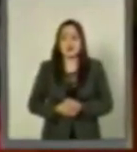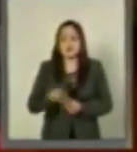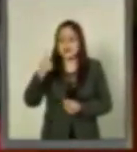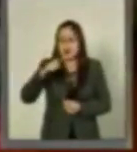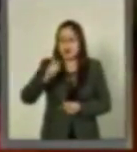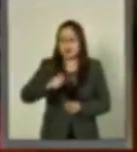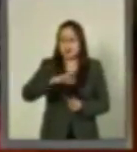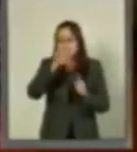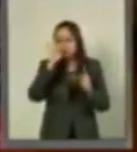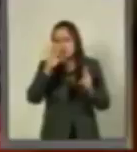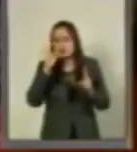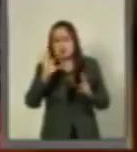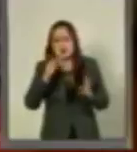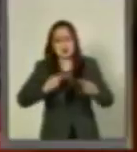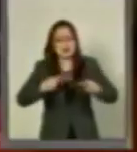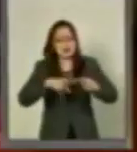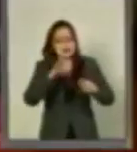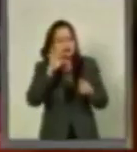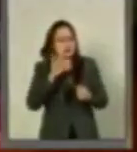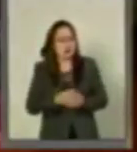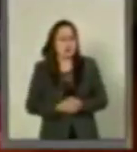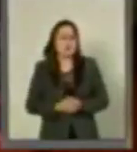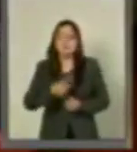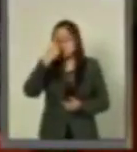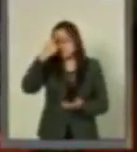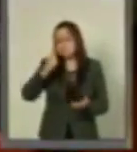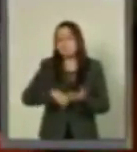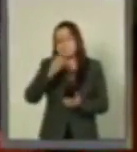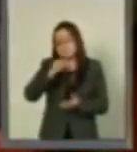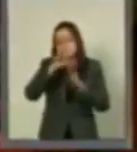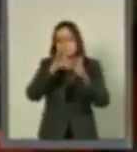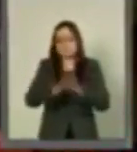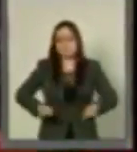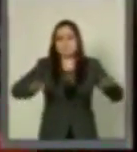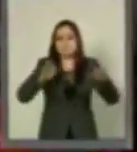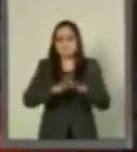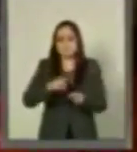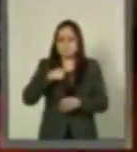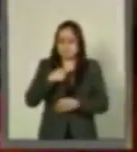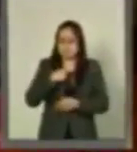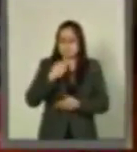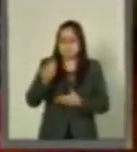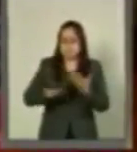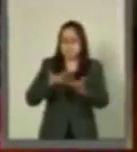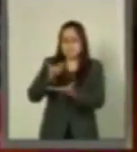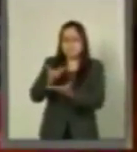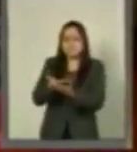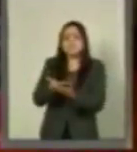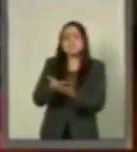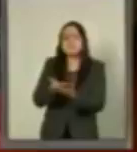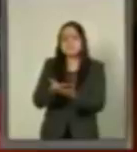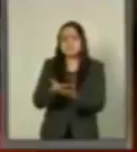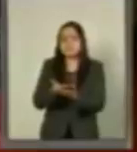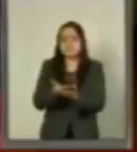nombramientos, bueno, creo que sí es importante y ofrezco toda la